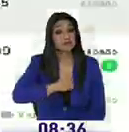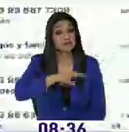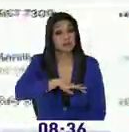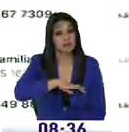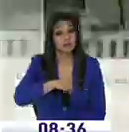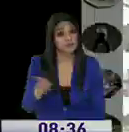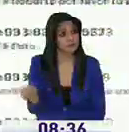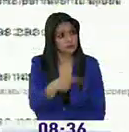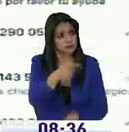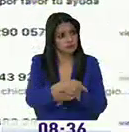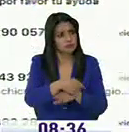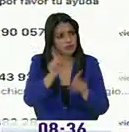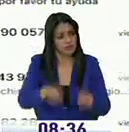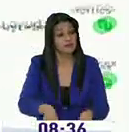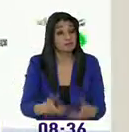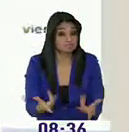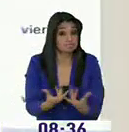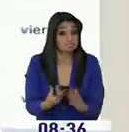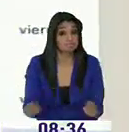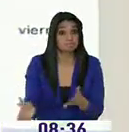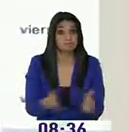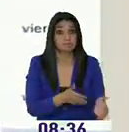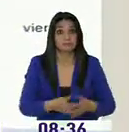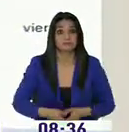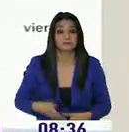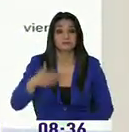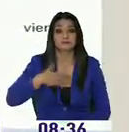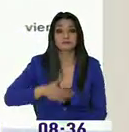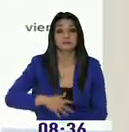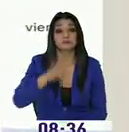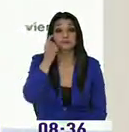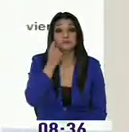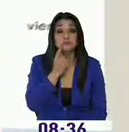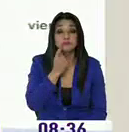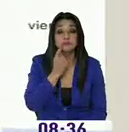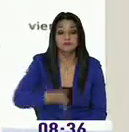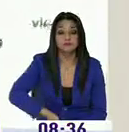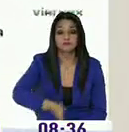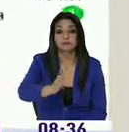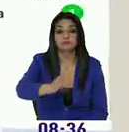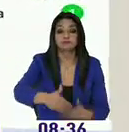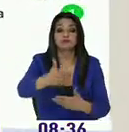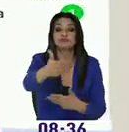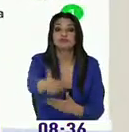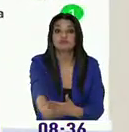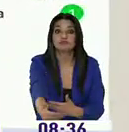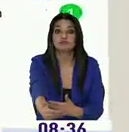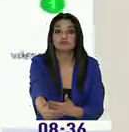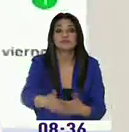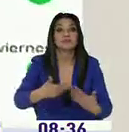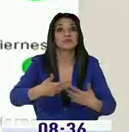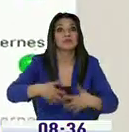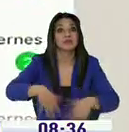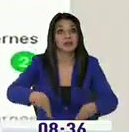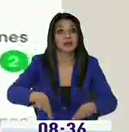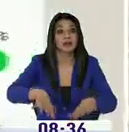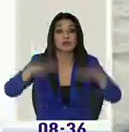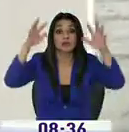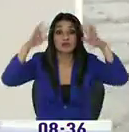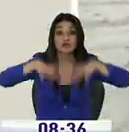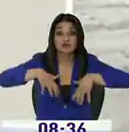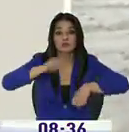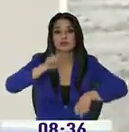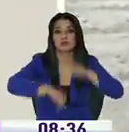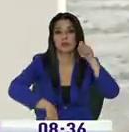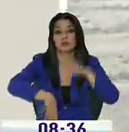que ponga orden, esa es la verdad. En la Simón Bolívar, 18 de mayo, sector Puente 9, tras Liceo Naval, han parcheado varias oportunidades, las primeras lluvias vuelven a